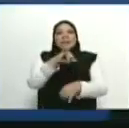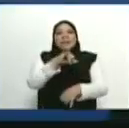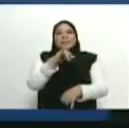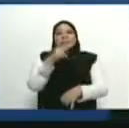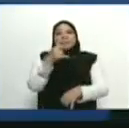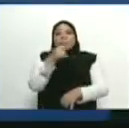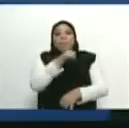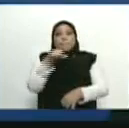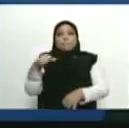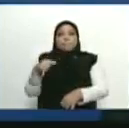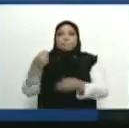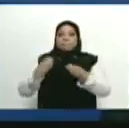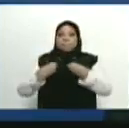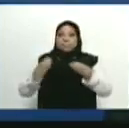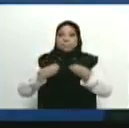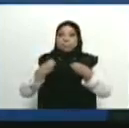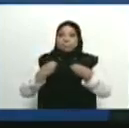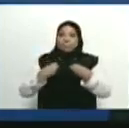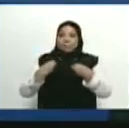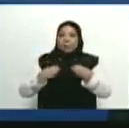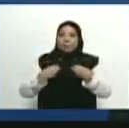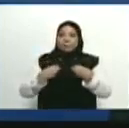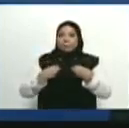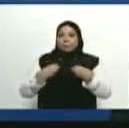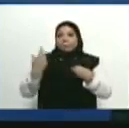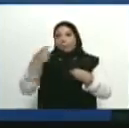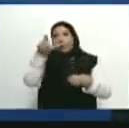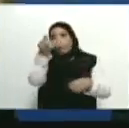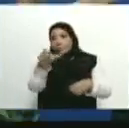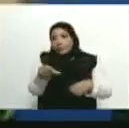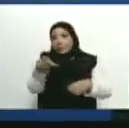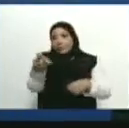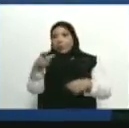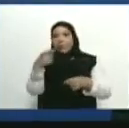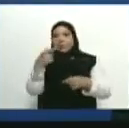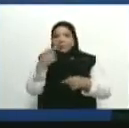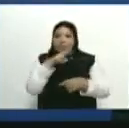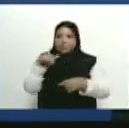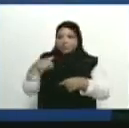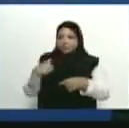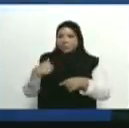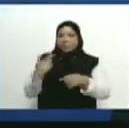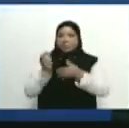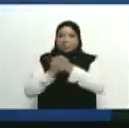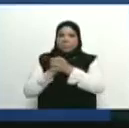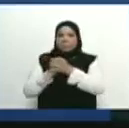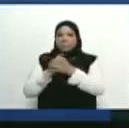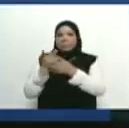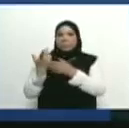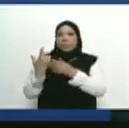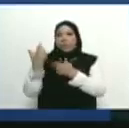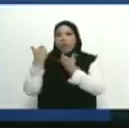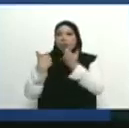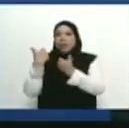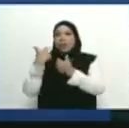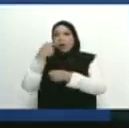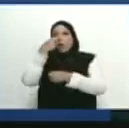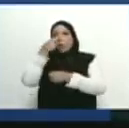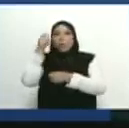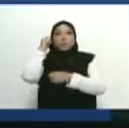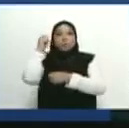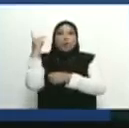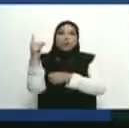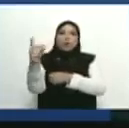doble privilegio de vivir en esta época. La primera como ciudadano, como muchos otros, como usted que lo tuvo al lado, como cantidad de hombres y mujeres. Y la segunda